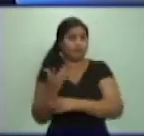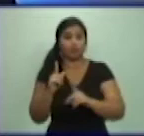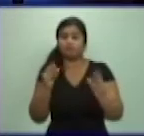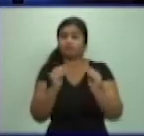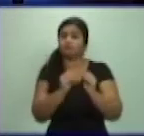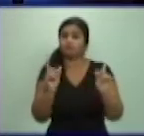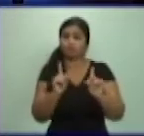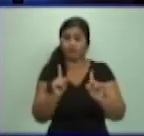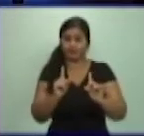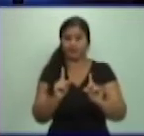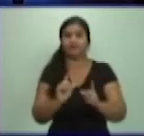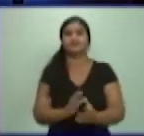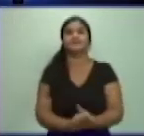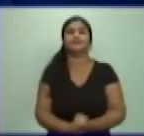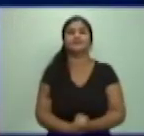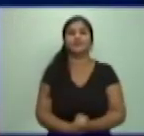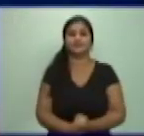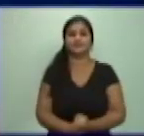ver.